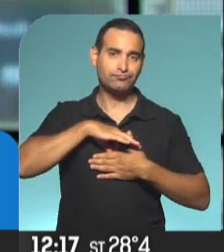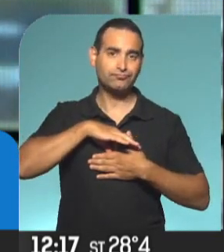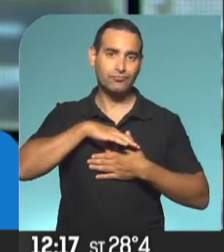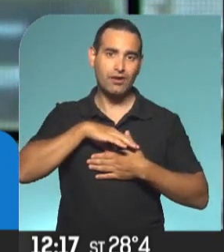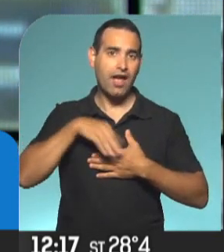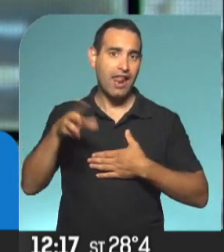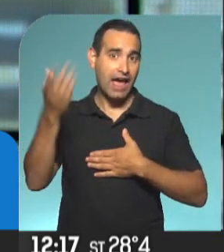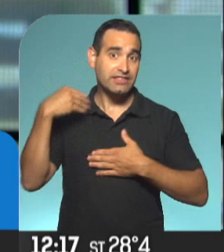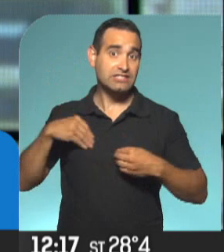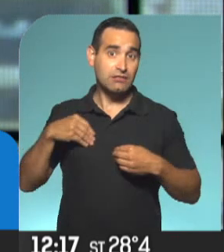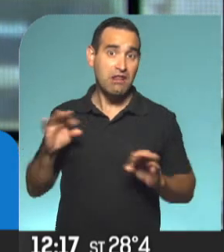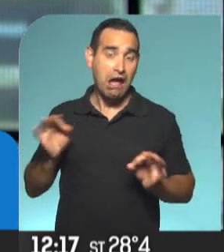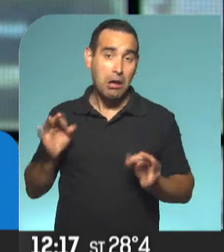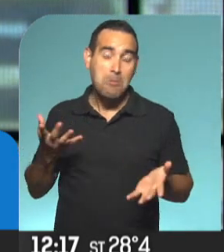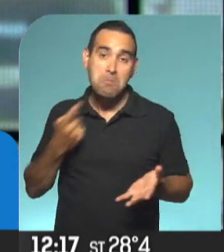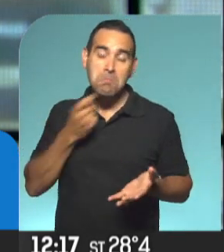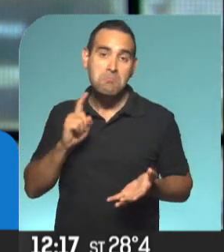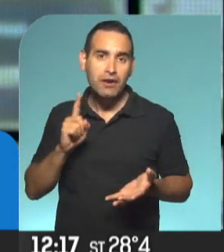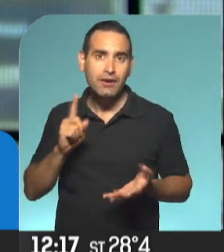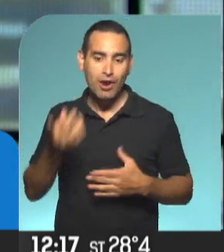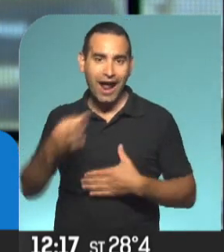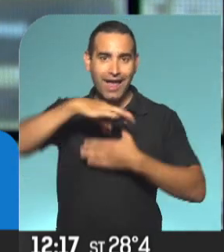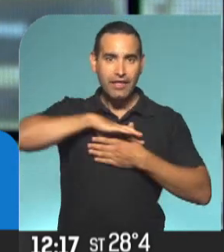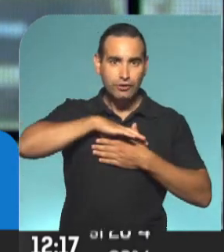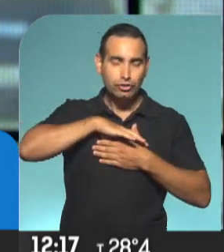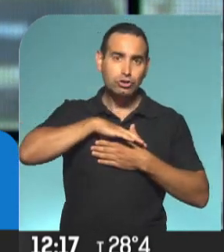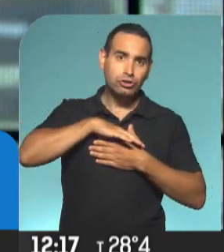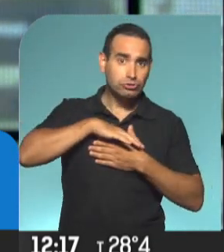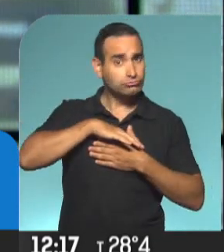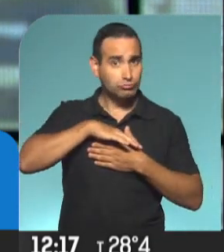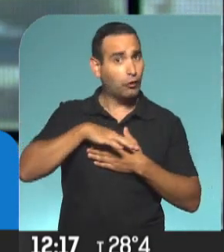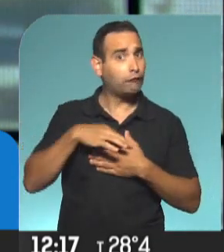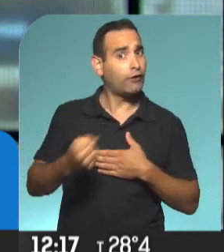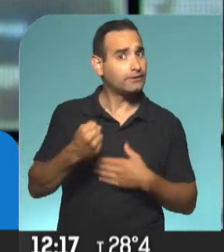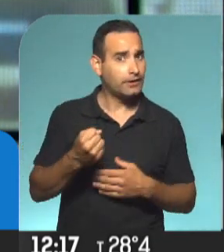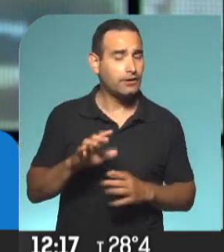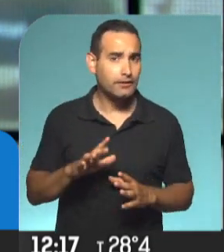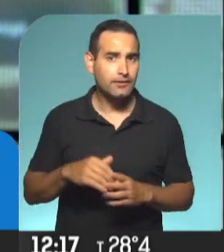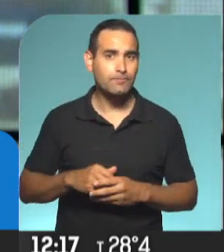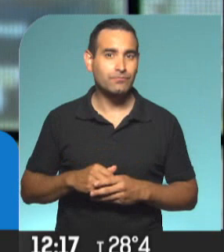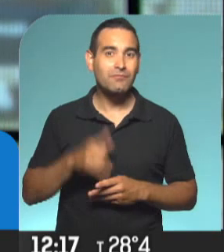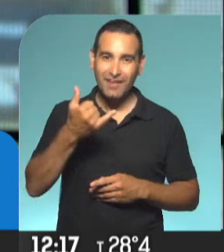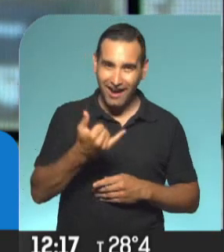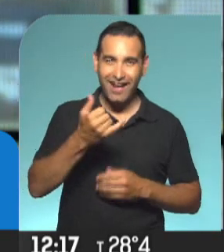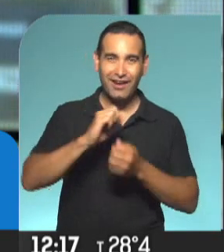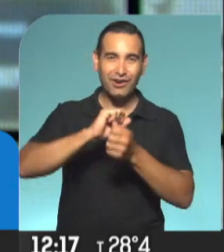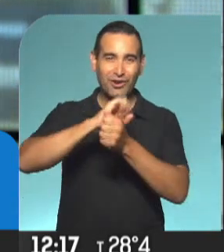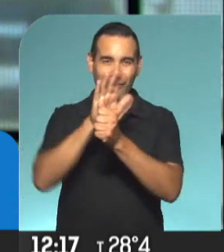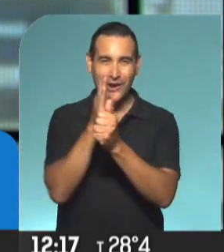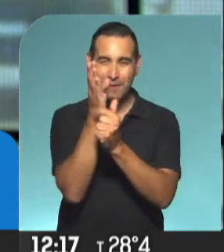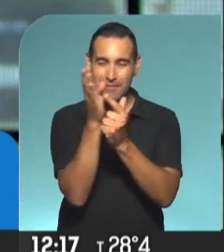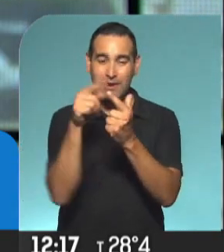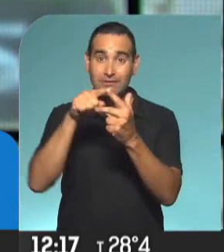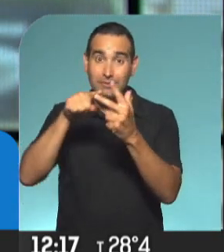fue asintomático, pero su carga viral era relativamente alta. Estas variantes se propagan